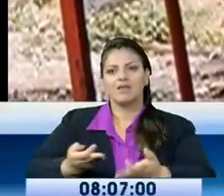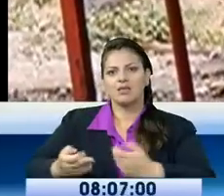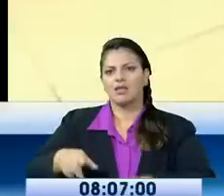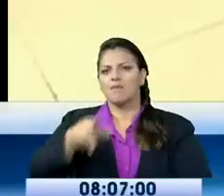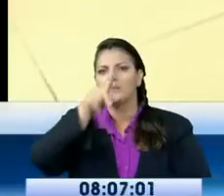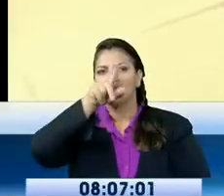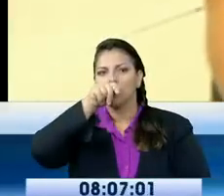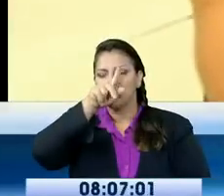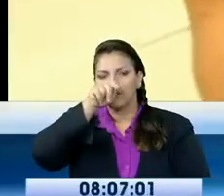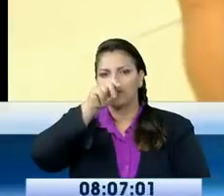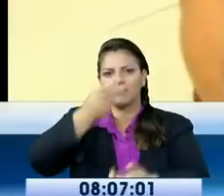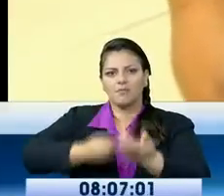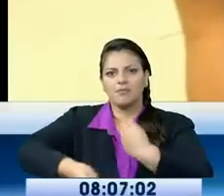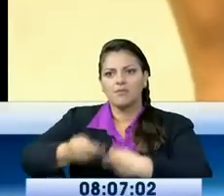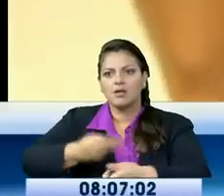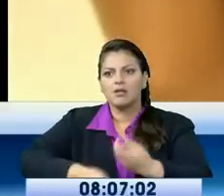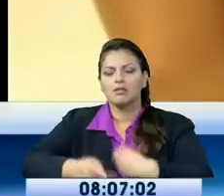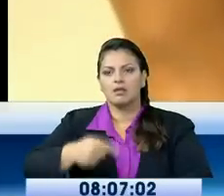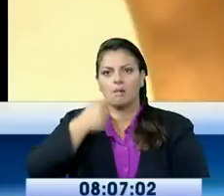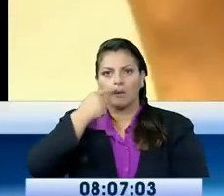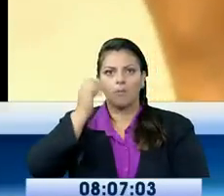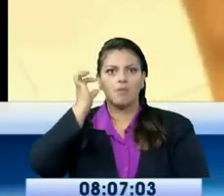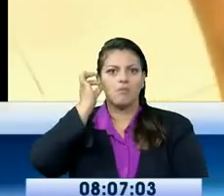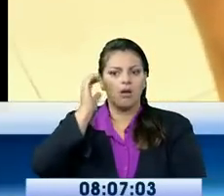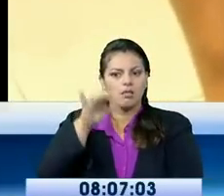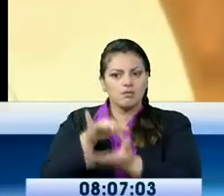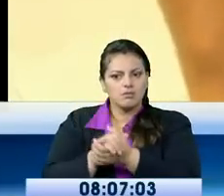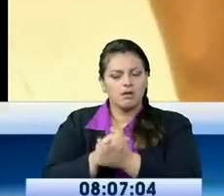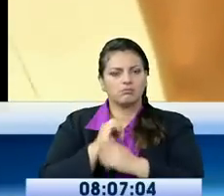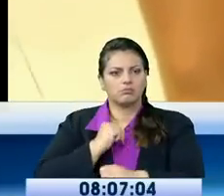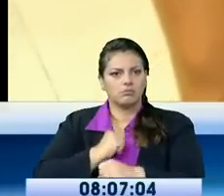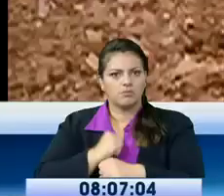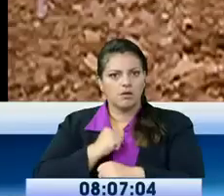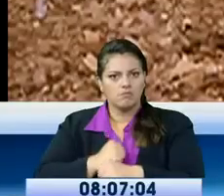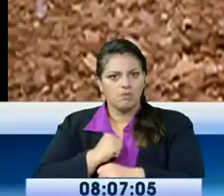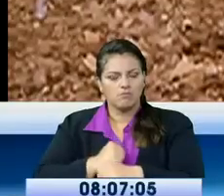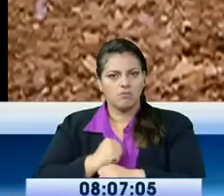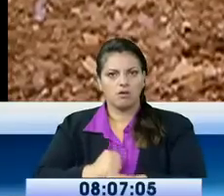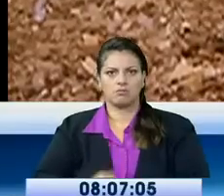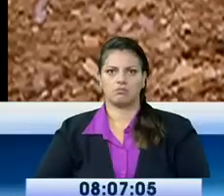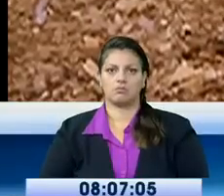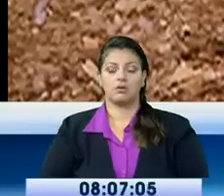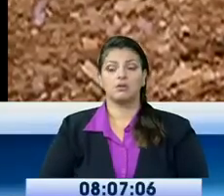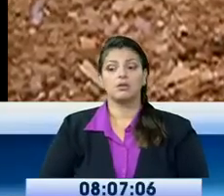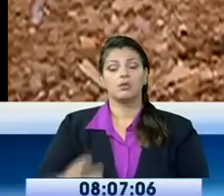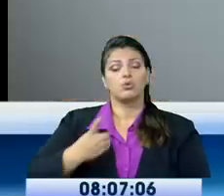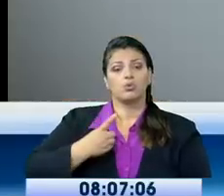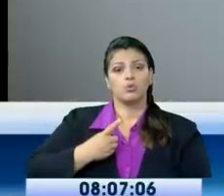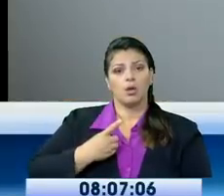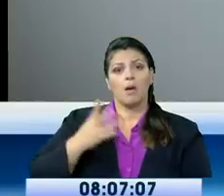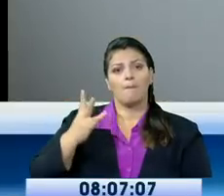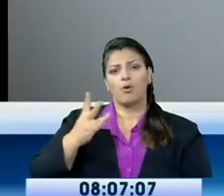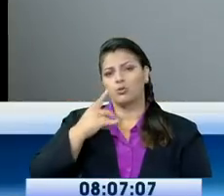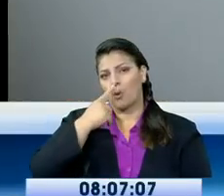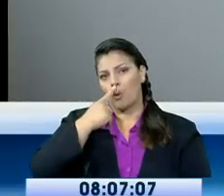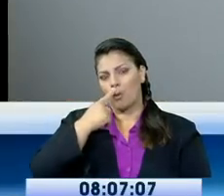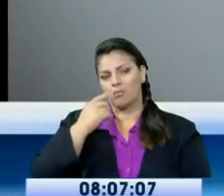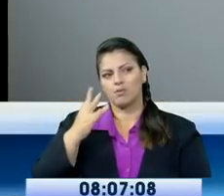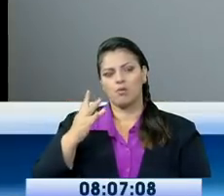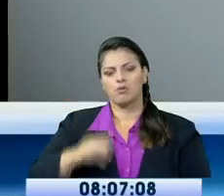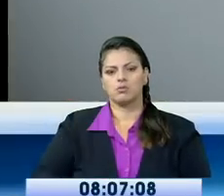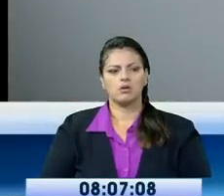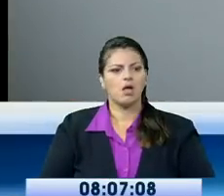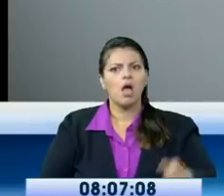con la mano y la muñeca hinchada, así encontramos a la ciudadana, que indignada por el segundo robo en su negocio y al ver a su esposo baleado y en el